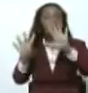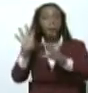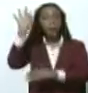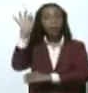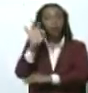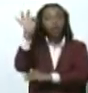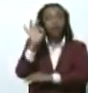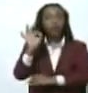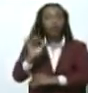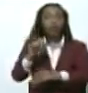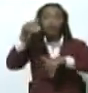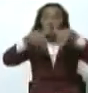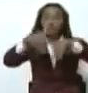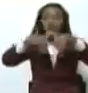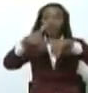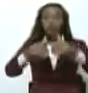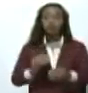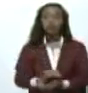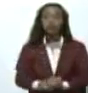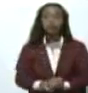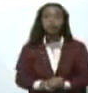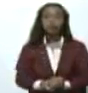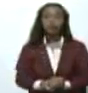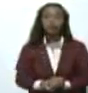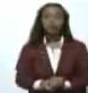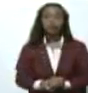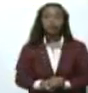43.29% de los votos.